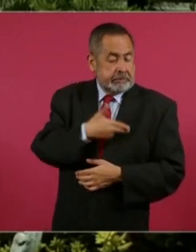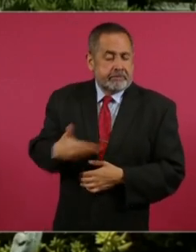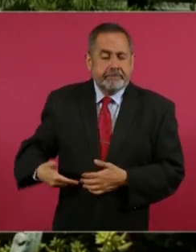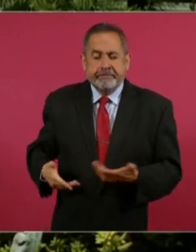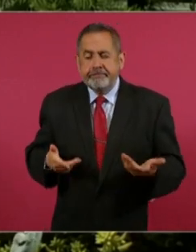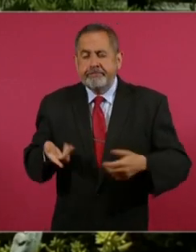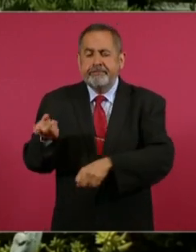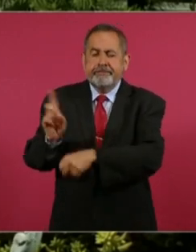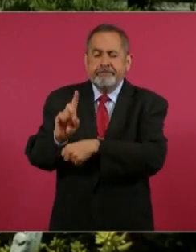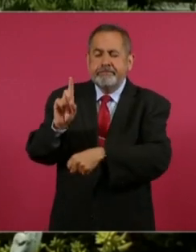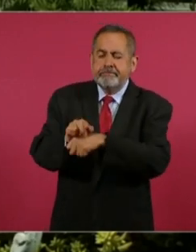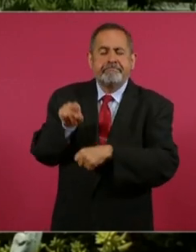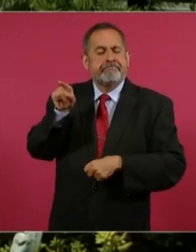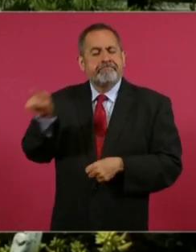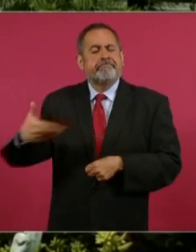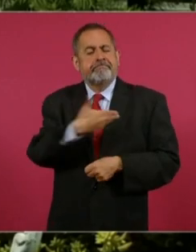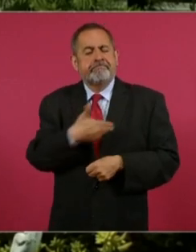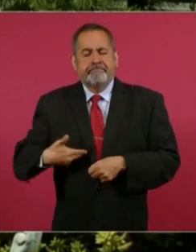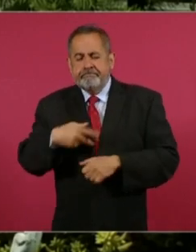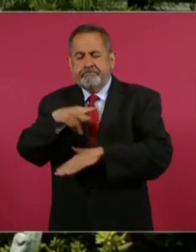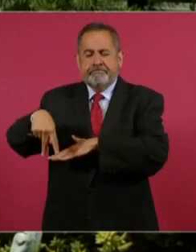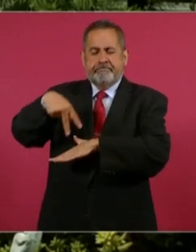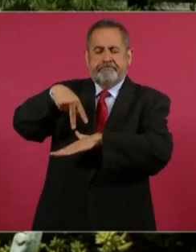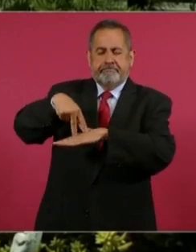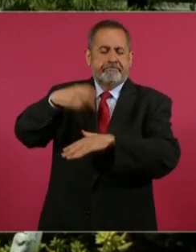días construye desde su tribuna